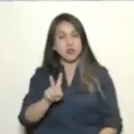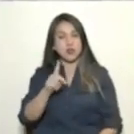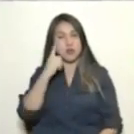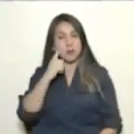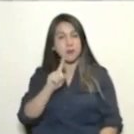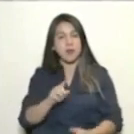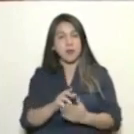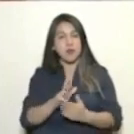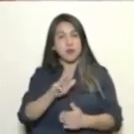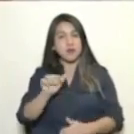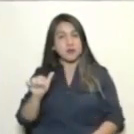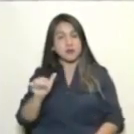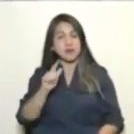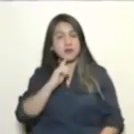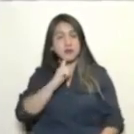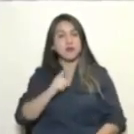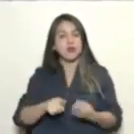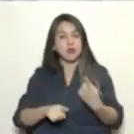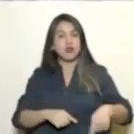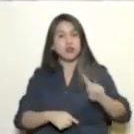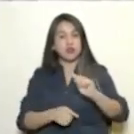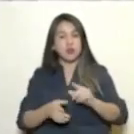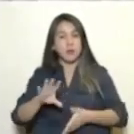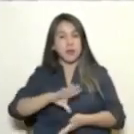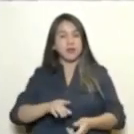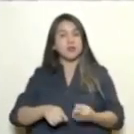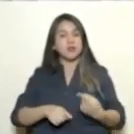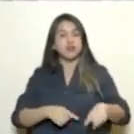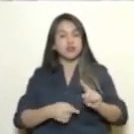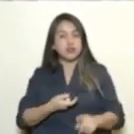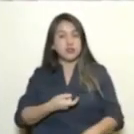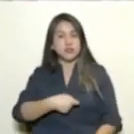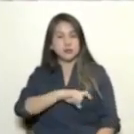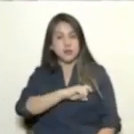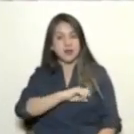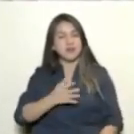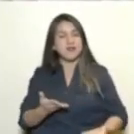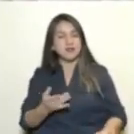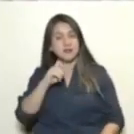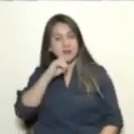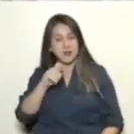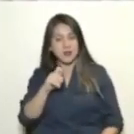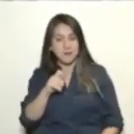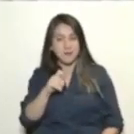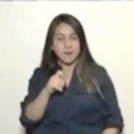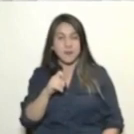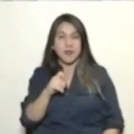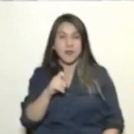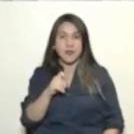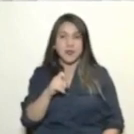el 96 teníamos otra España. O sea, lo que le quiero decir con esto es, ¿en qué medida...